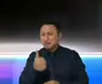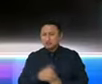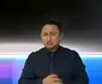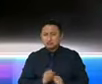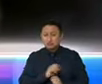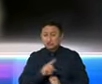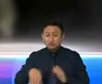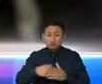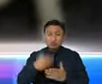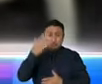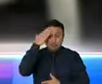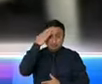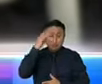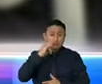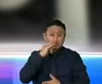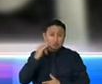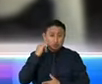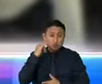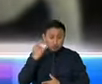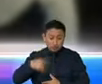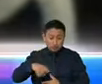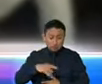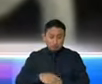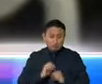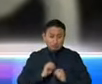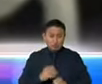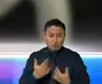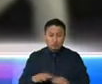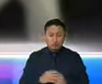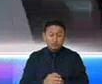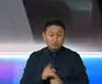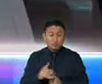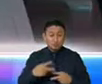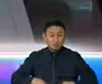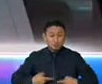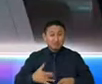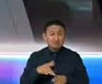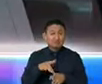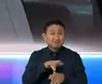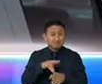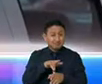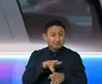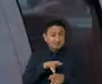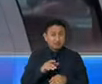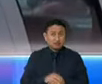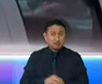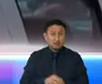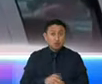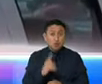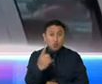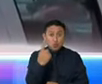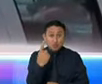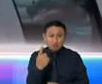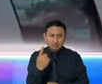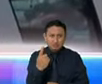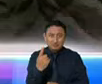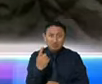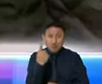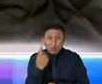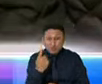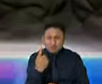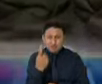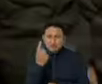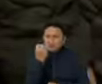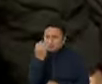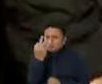secreto a voces que los niños estaban aparentemente en situación de riesgo. Dicen que no es un caso, son un montón de casos.